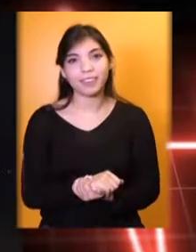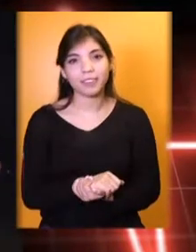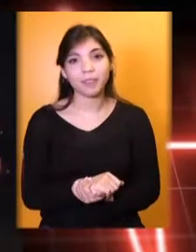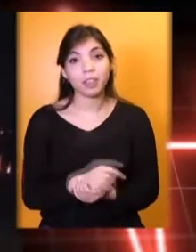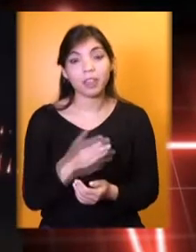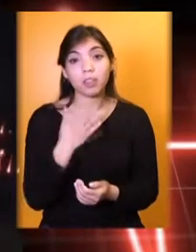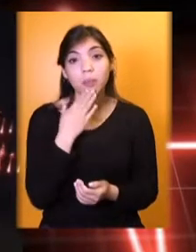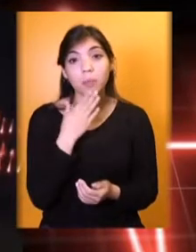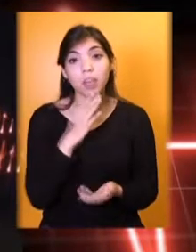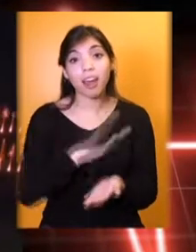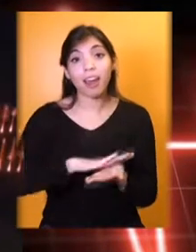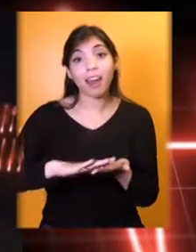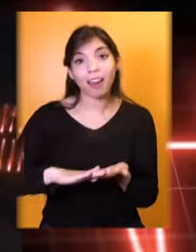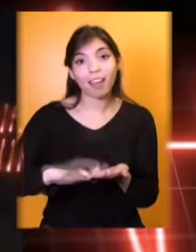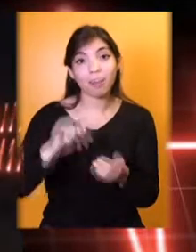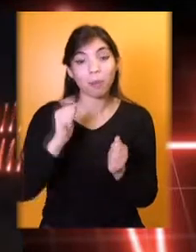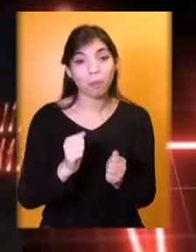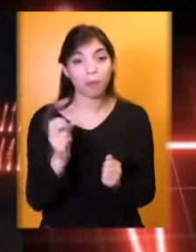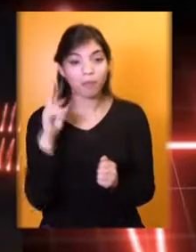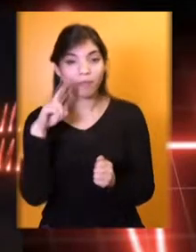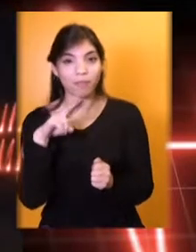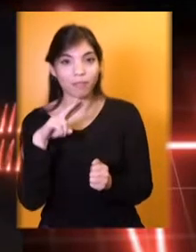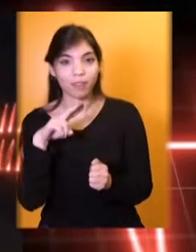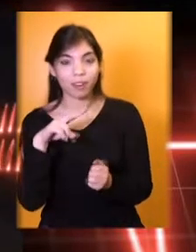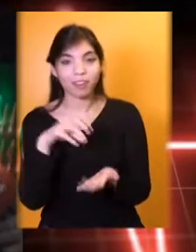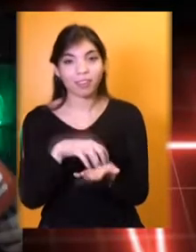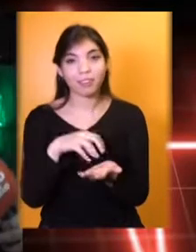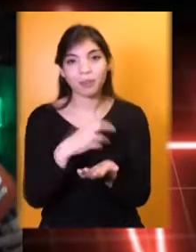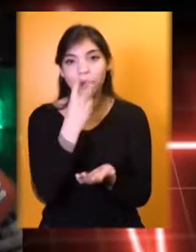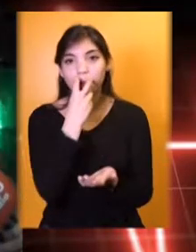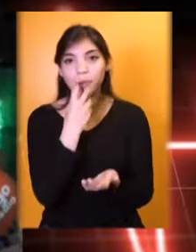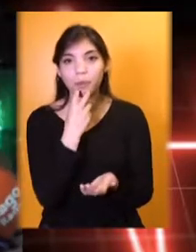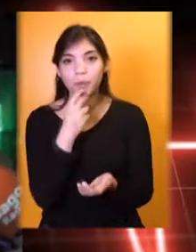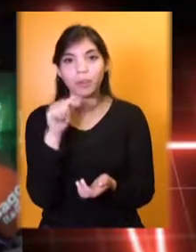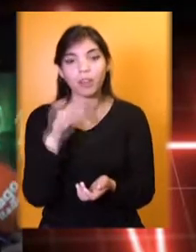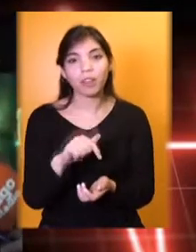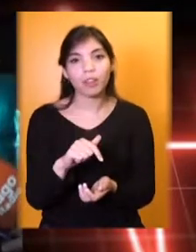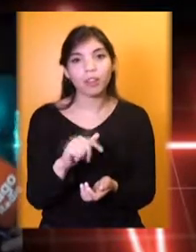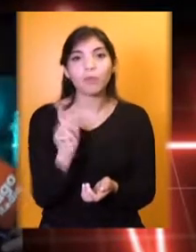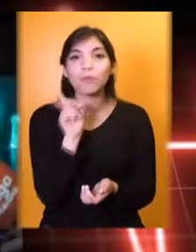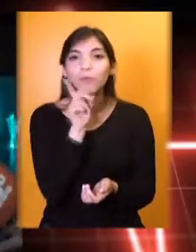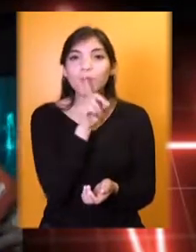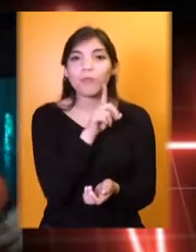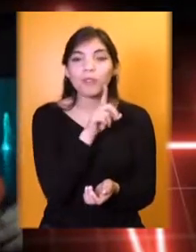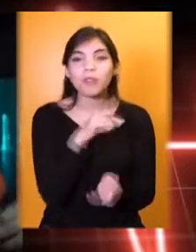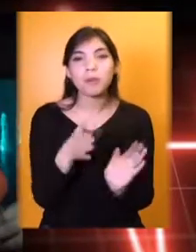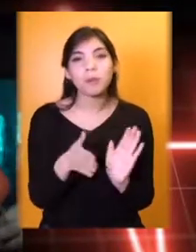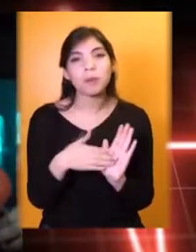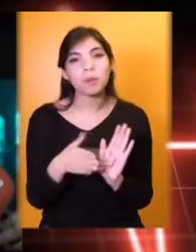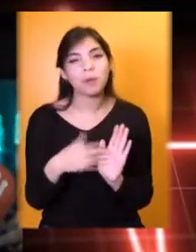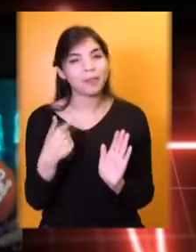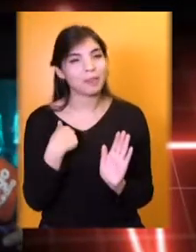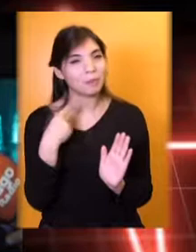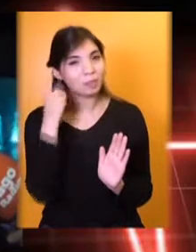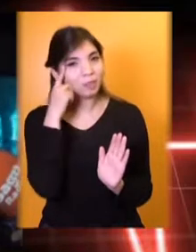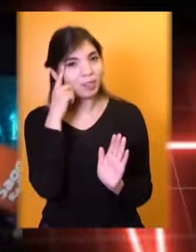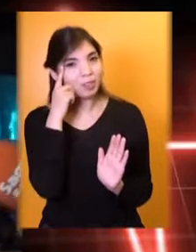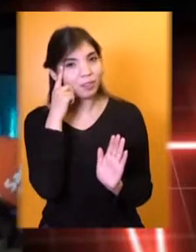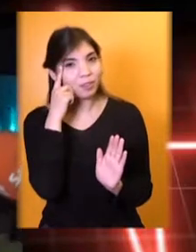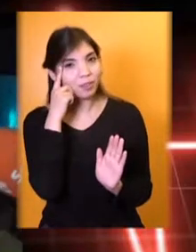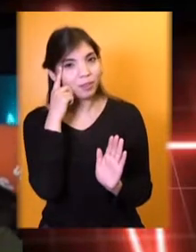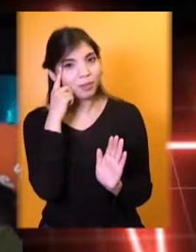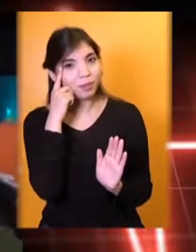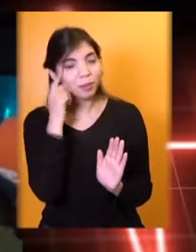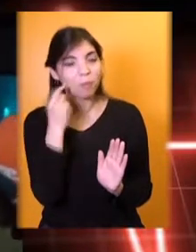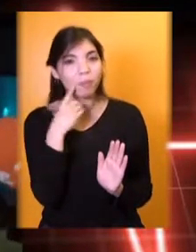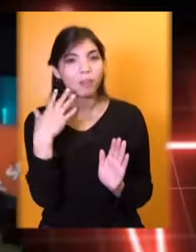totalmente gratuito en la costanera de la ciudad. Pero esta era la prueba fundamental, porque esto es precisamente una de las últimas pruebas, yo diría que